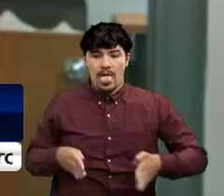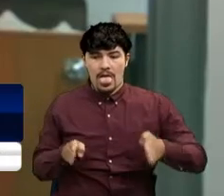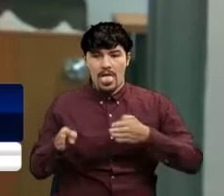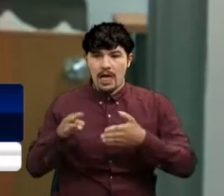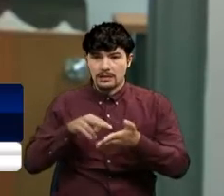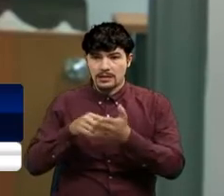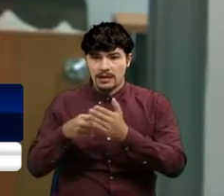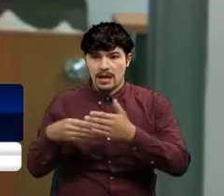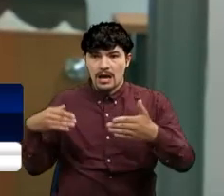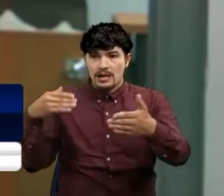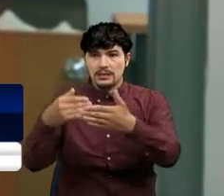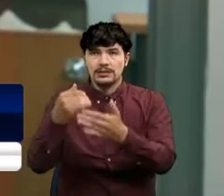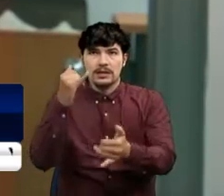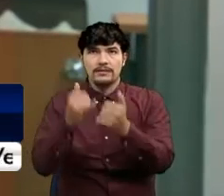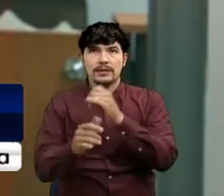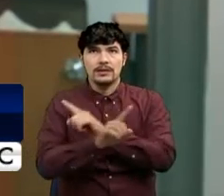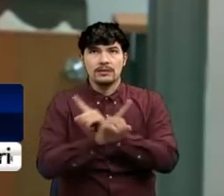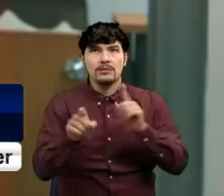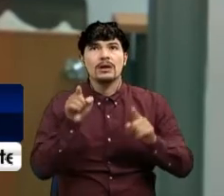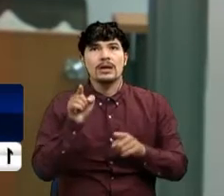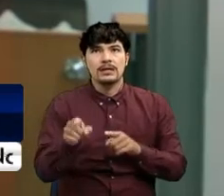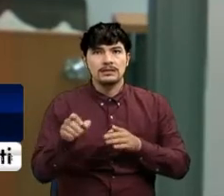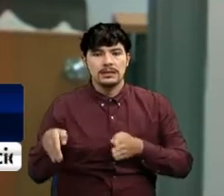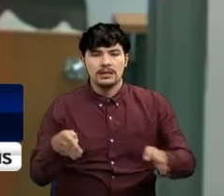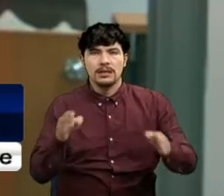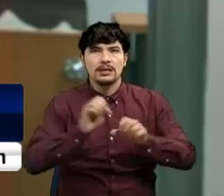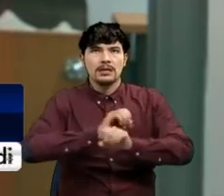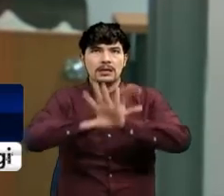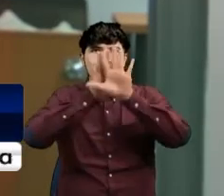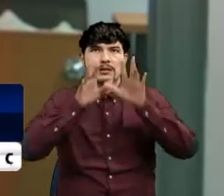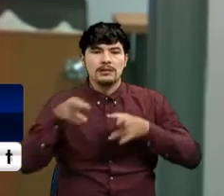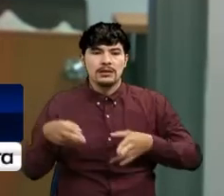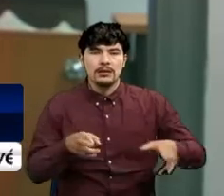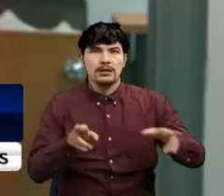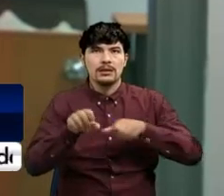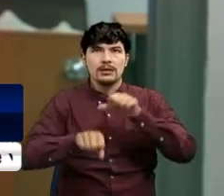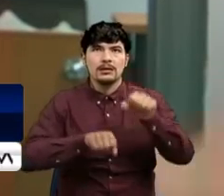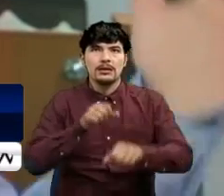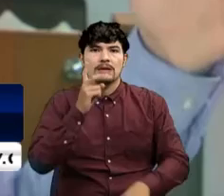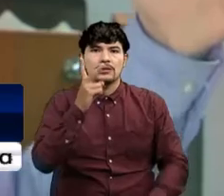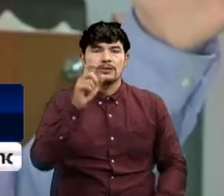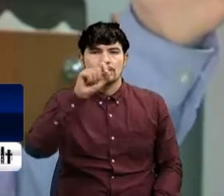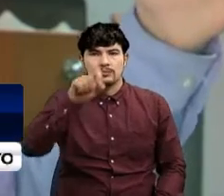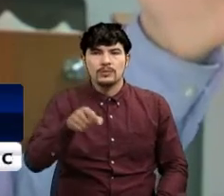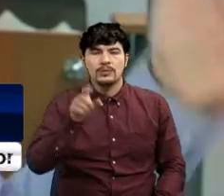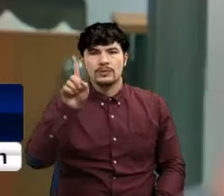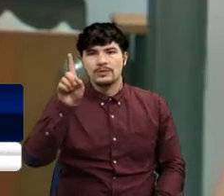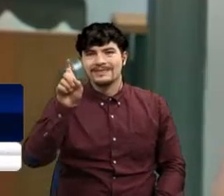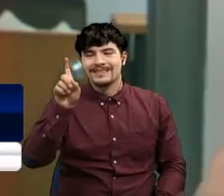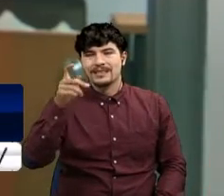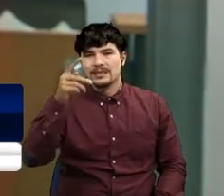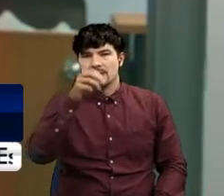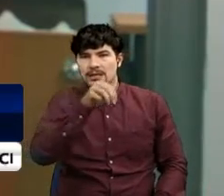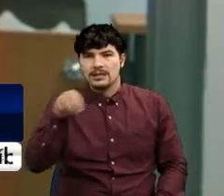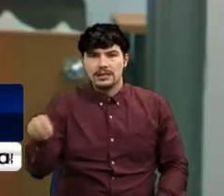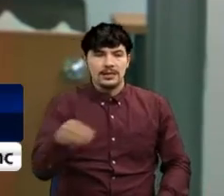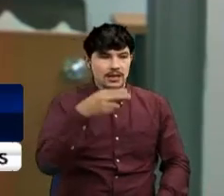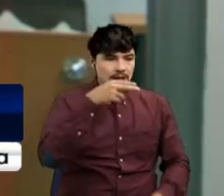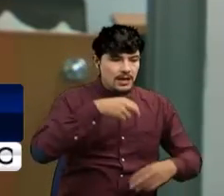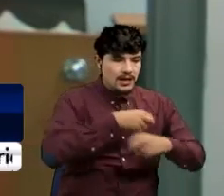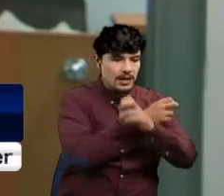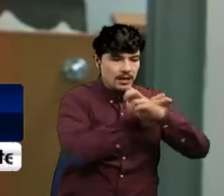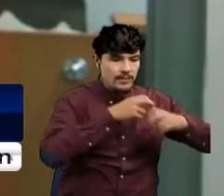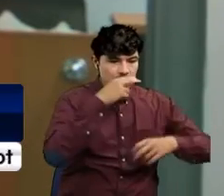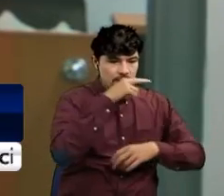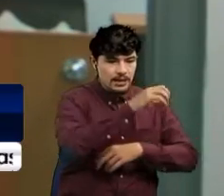llegar al final está claro ese camino una ciclorruta de 2.6 kilómetros que va a conectar el parque de los niños con